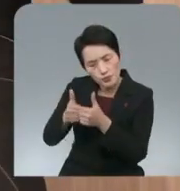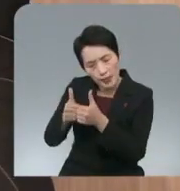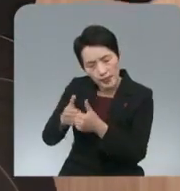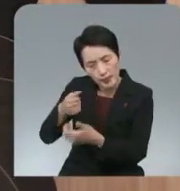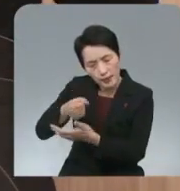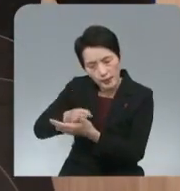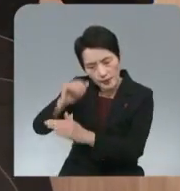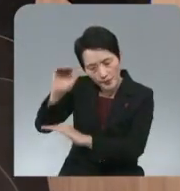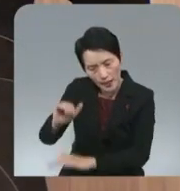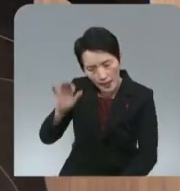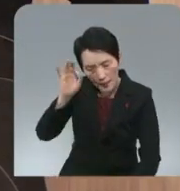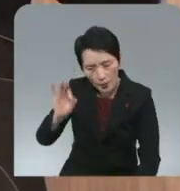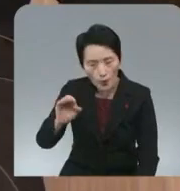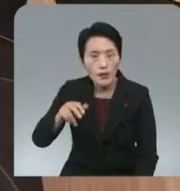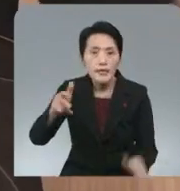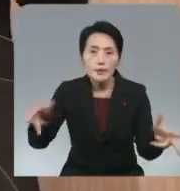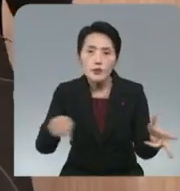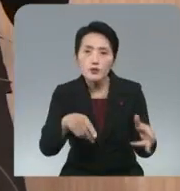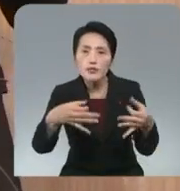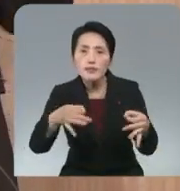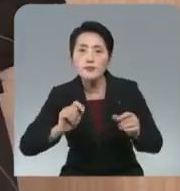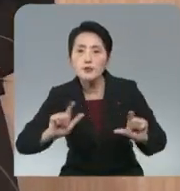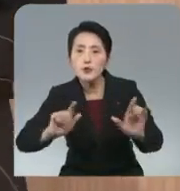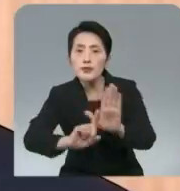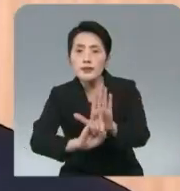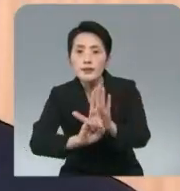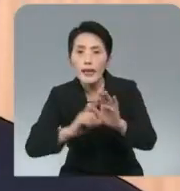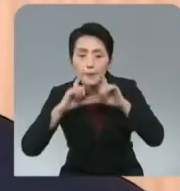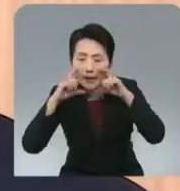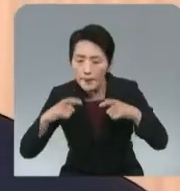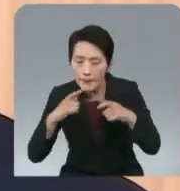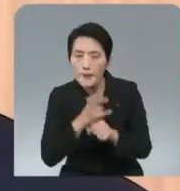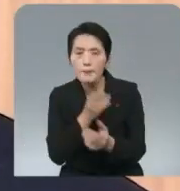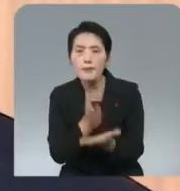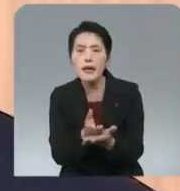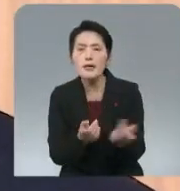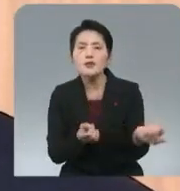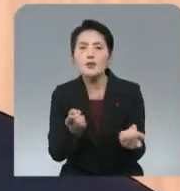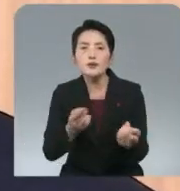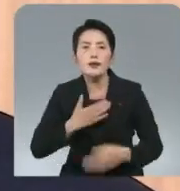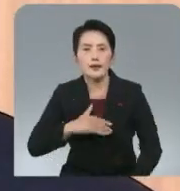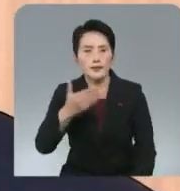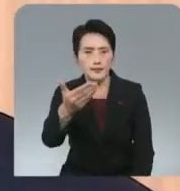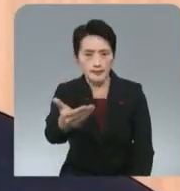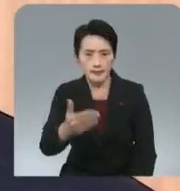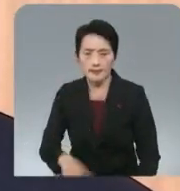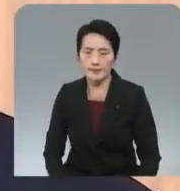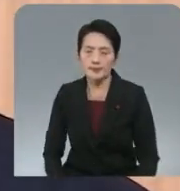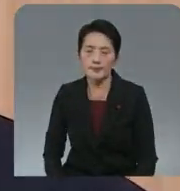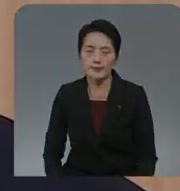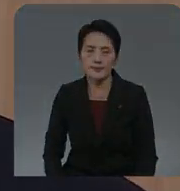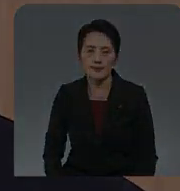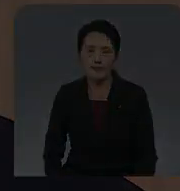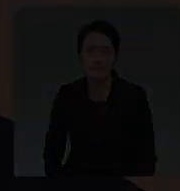y considerando todos estos factores urgieron a la población a ponerse una dosis de refuerzo de Última Generación o bivalente